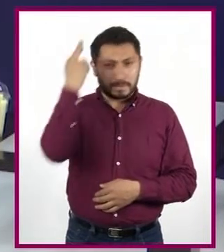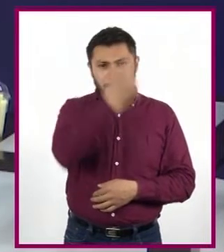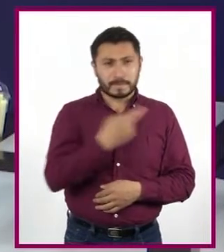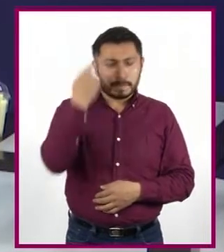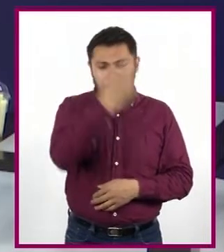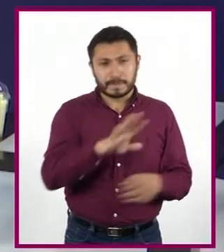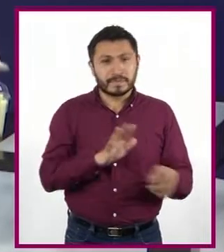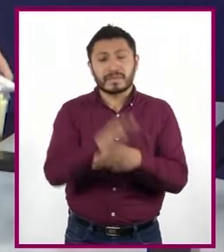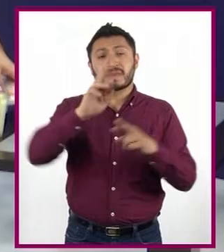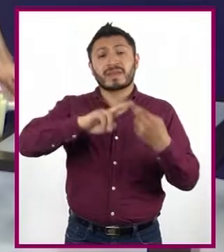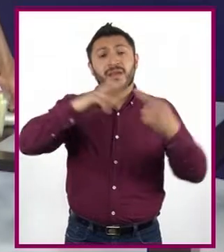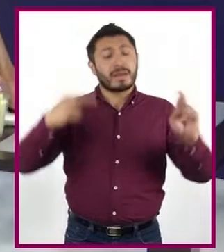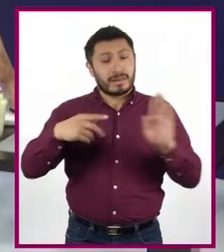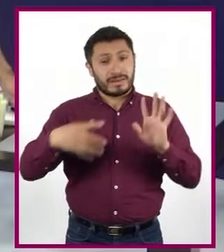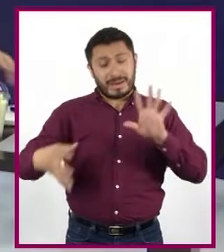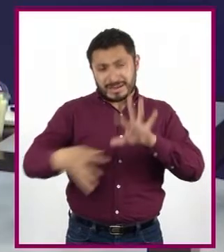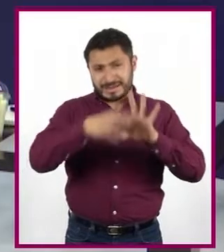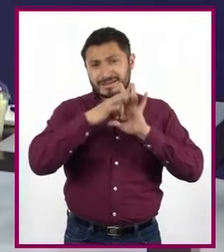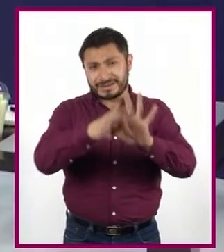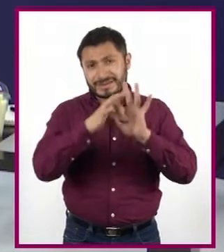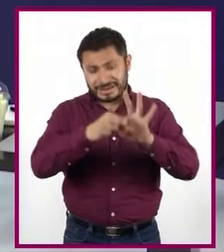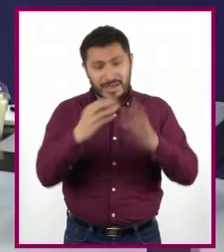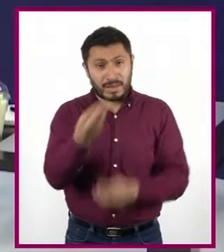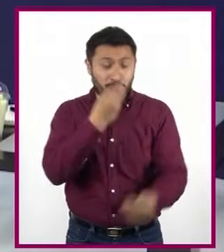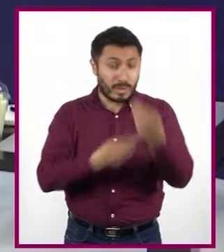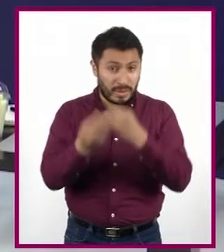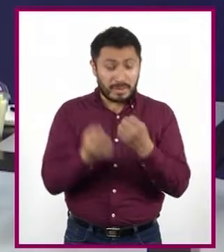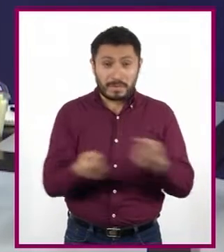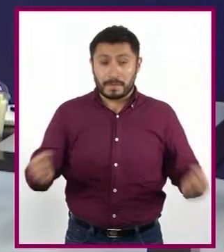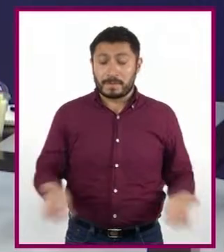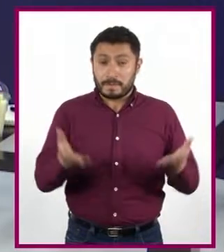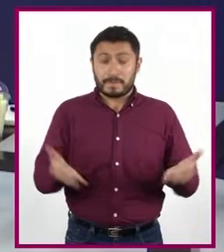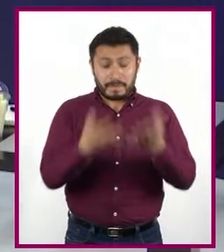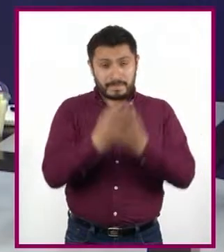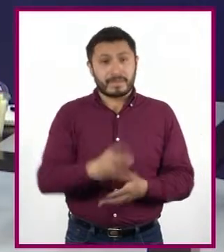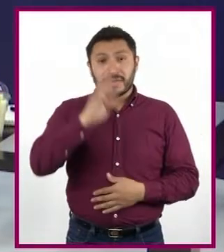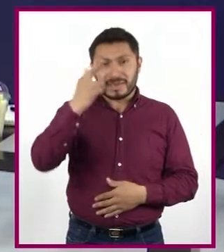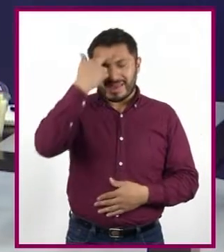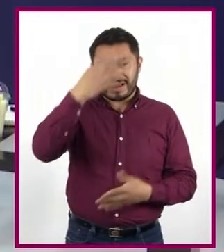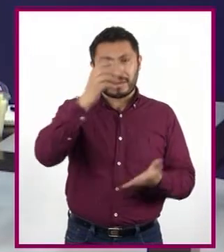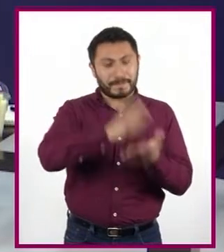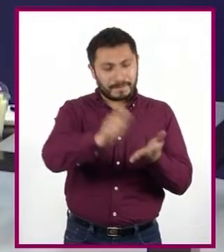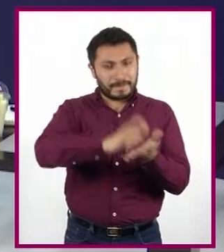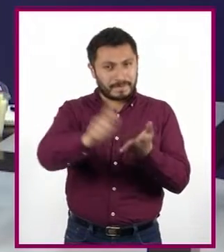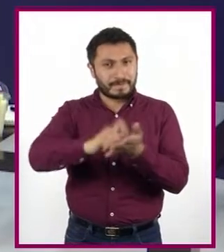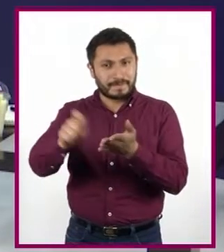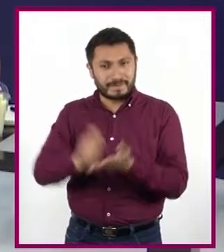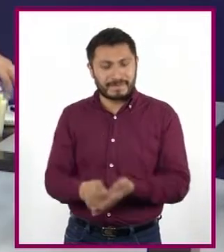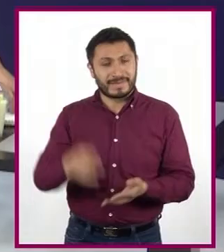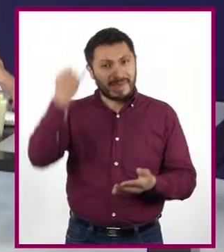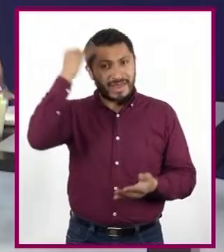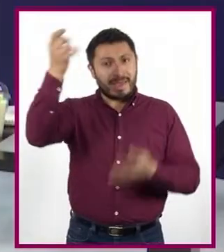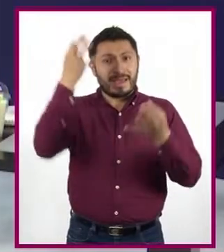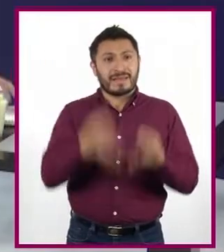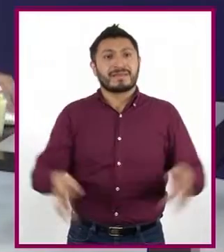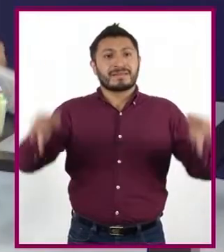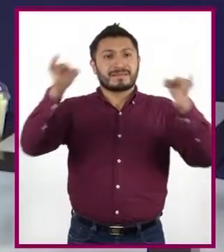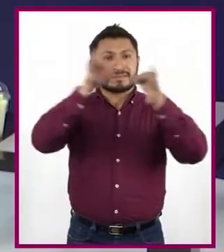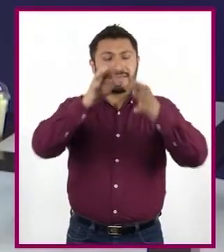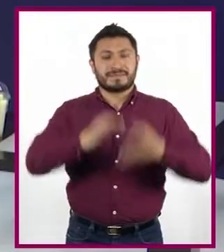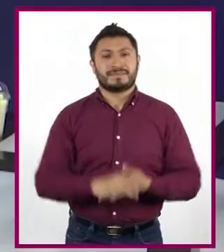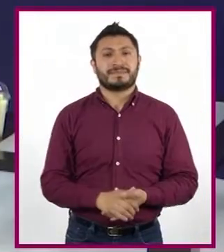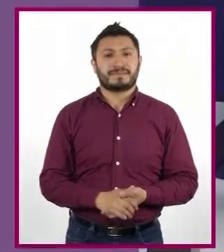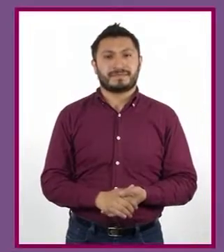analizaremos la relación que presenta la biodiversidad con la alimentación sostenible. Recuerden tomar sus notas de las ideas principales.